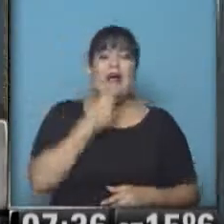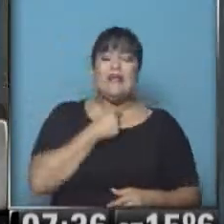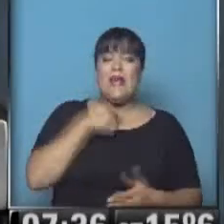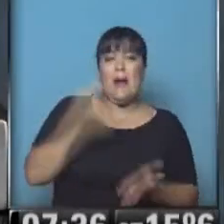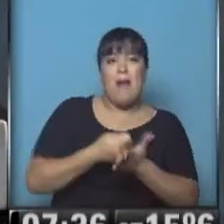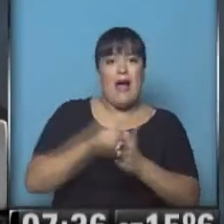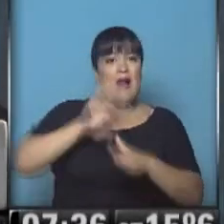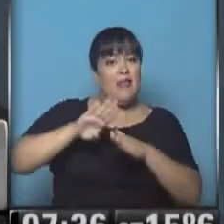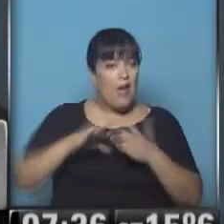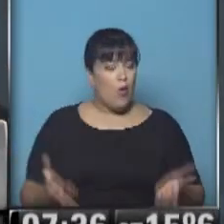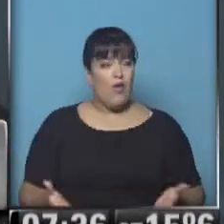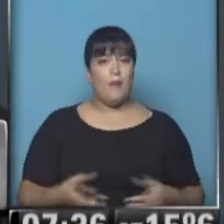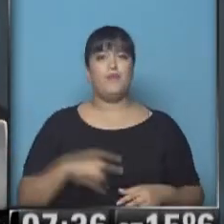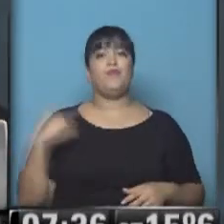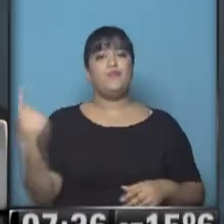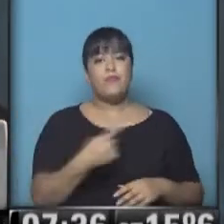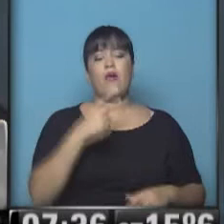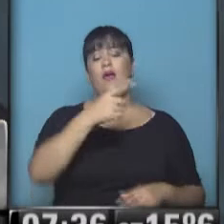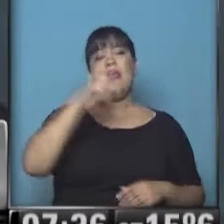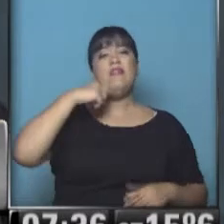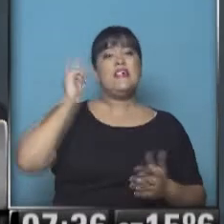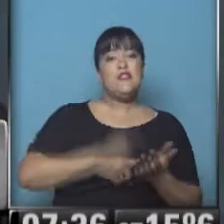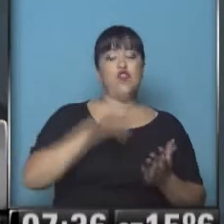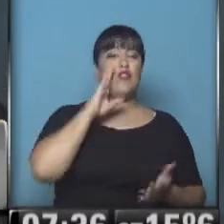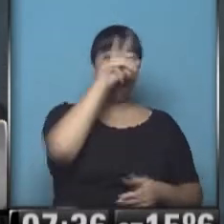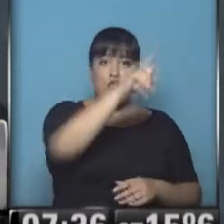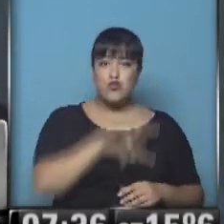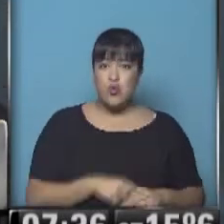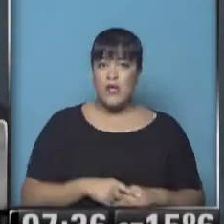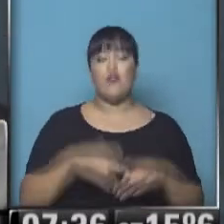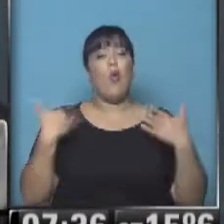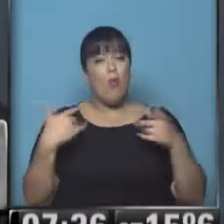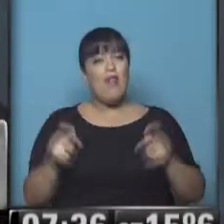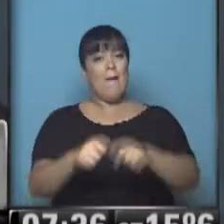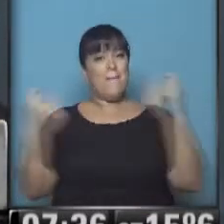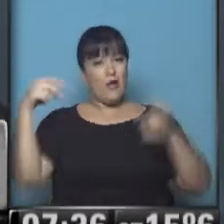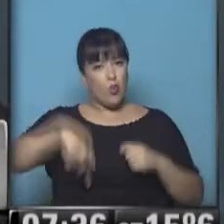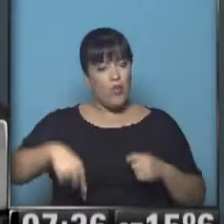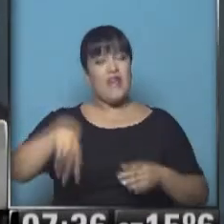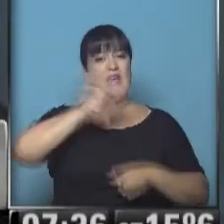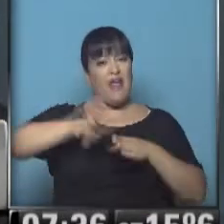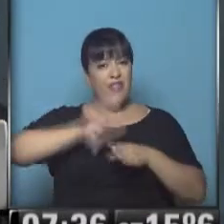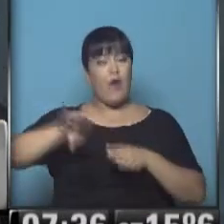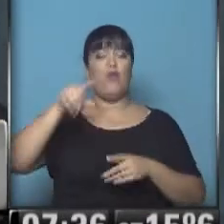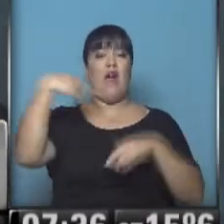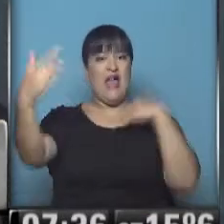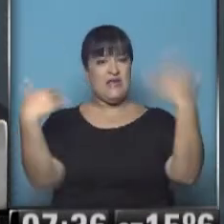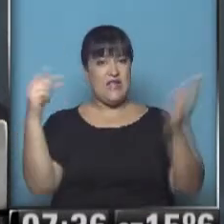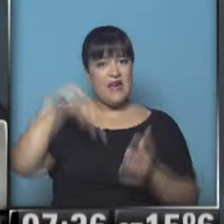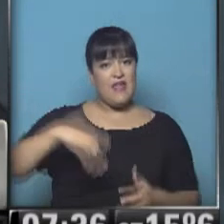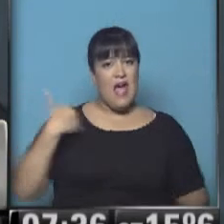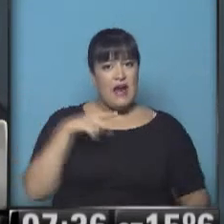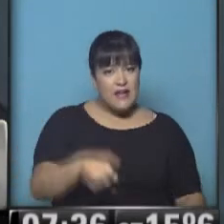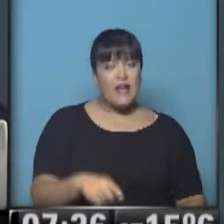emanadas del poder judicial de los estados unidos de américa que podrían afectar la reestructuración de la deuda externa argentina